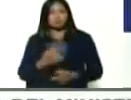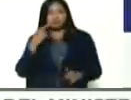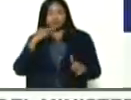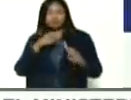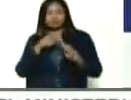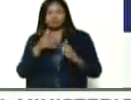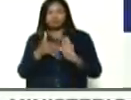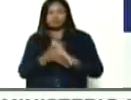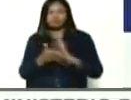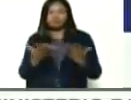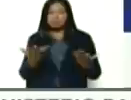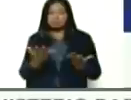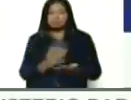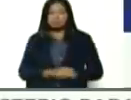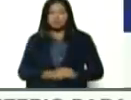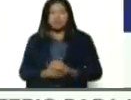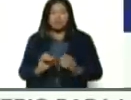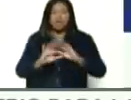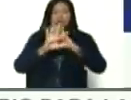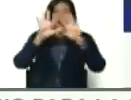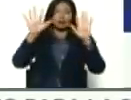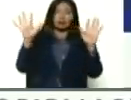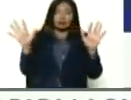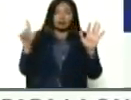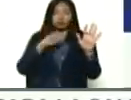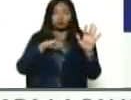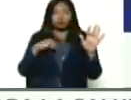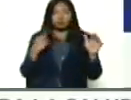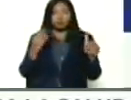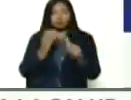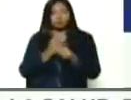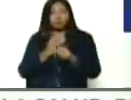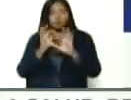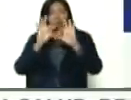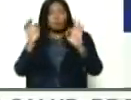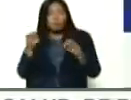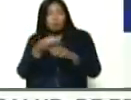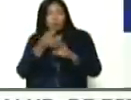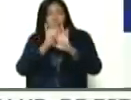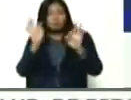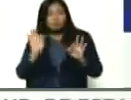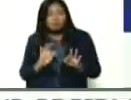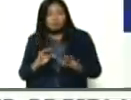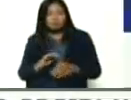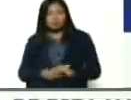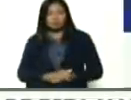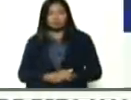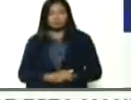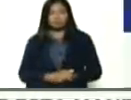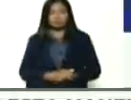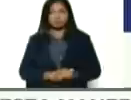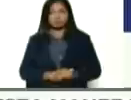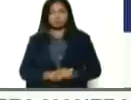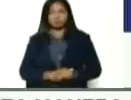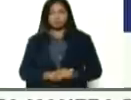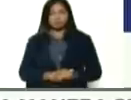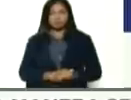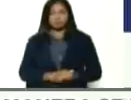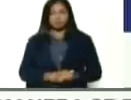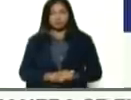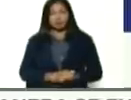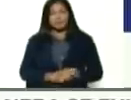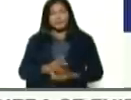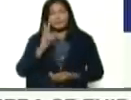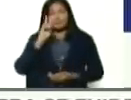una señal clara ya estamos tomando las medidas sobre todo hubo en el occidente del país